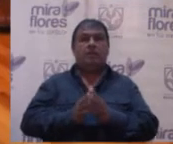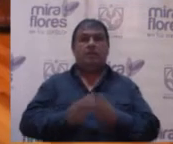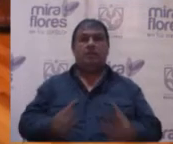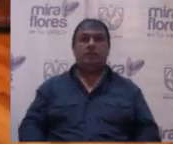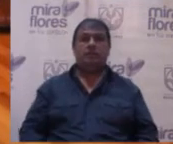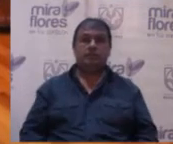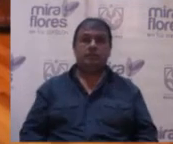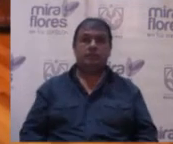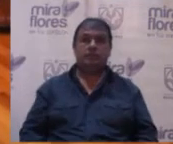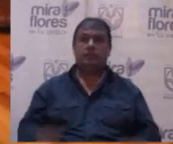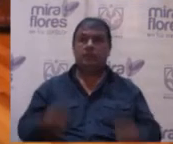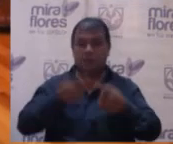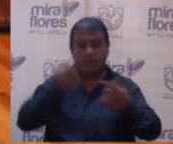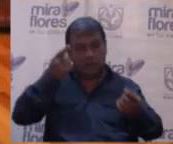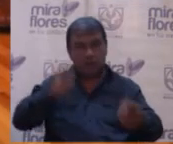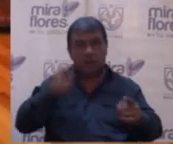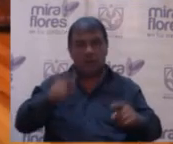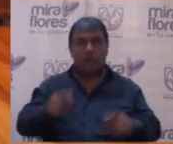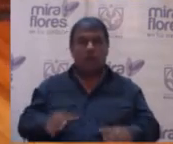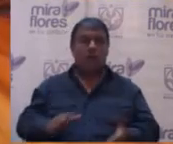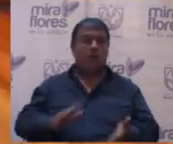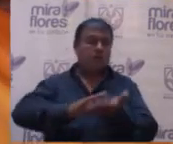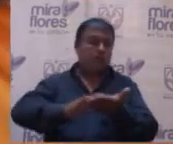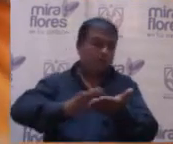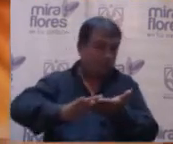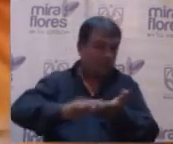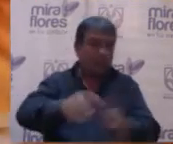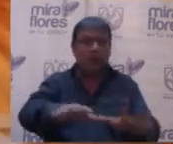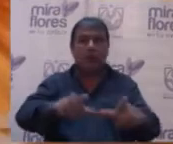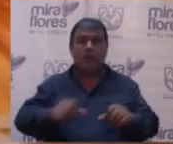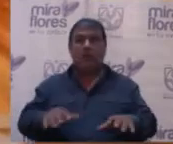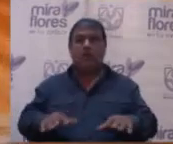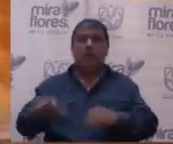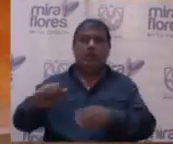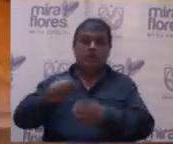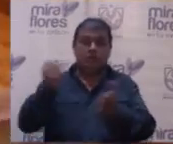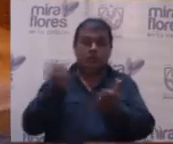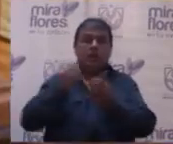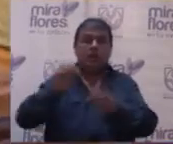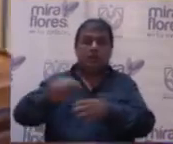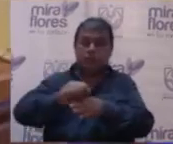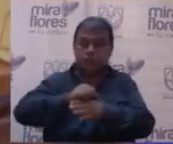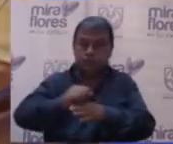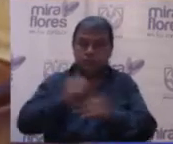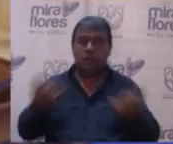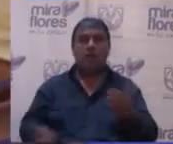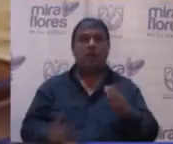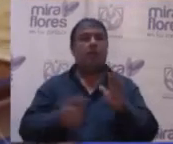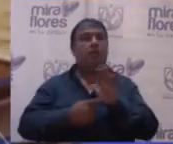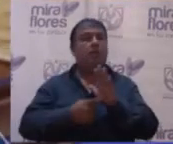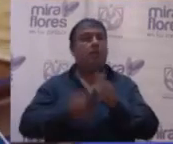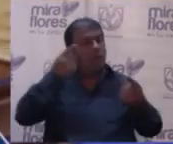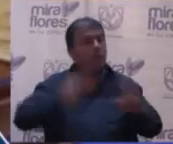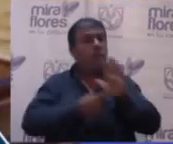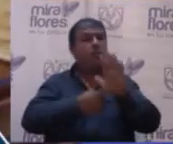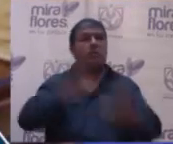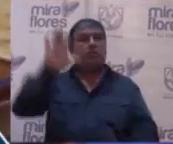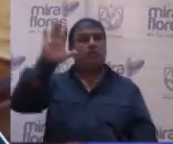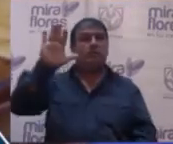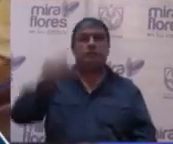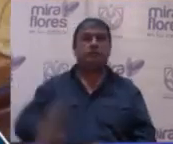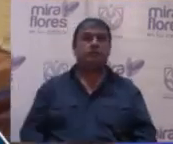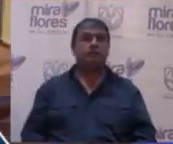sirvan, si están de acuerdo, exonerar de la aprobación del acta para la ejecución inmediata del acuerdo tomado esta mañana. Aquellos que estén a favor, síganse expresando en señal de